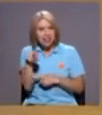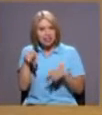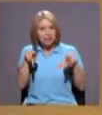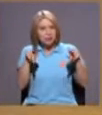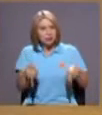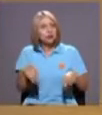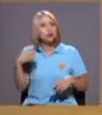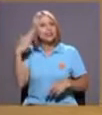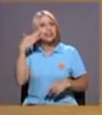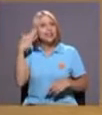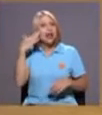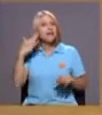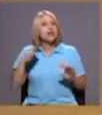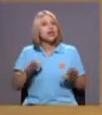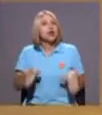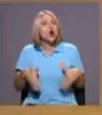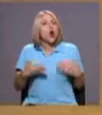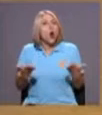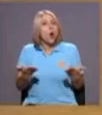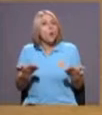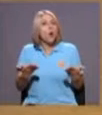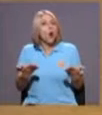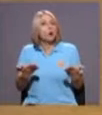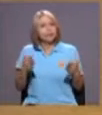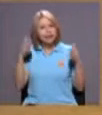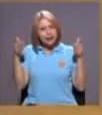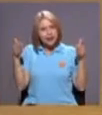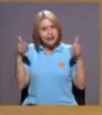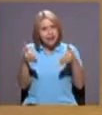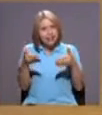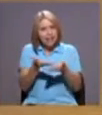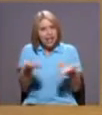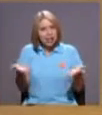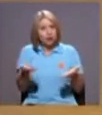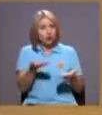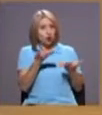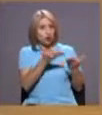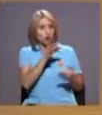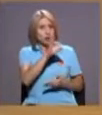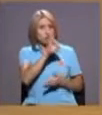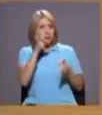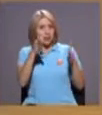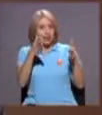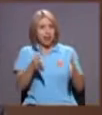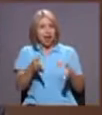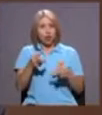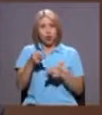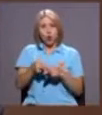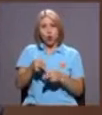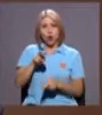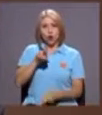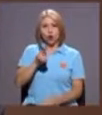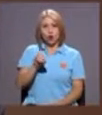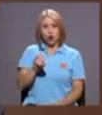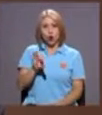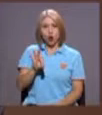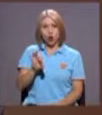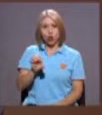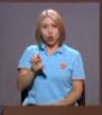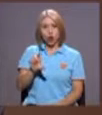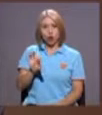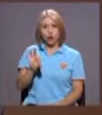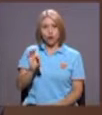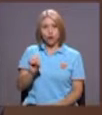cómo referirse a ellos. Nuestro invitado, don Rodolfo Pisa,